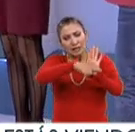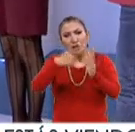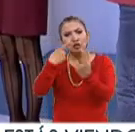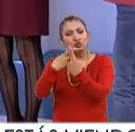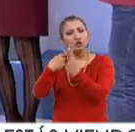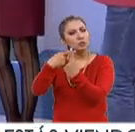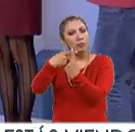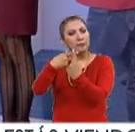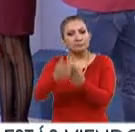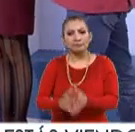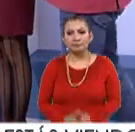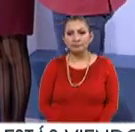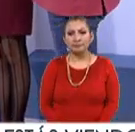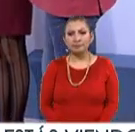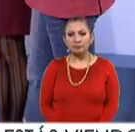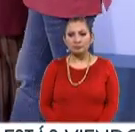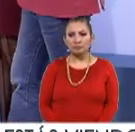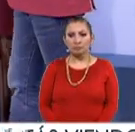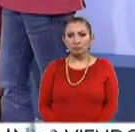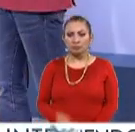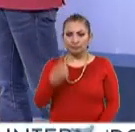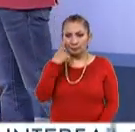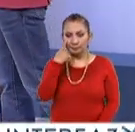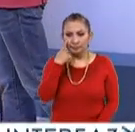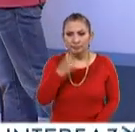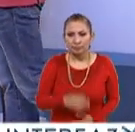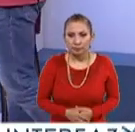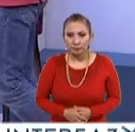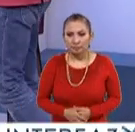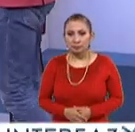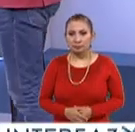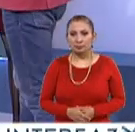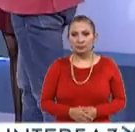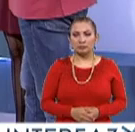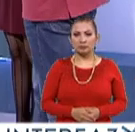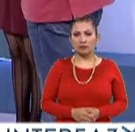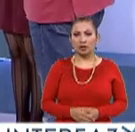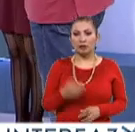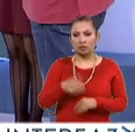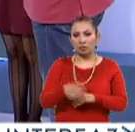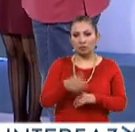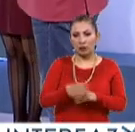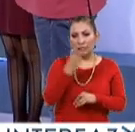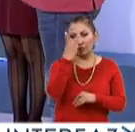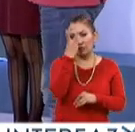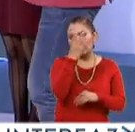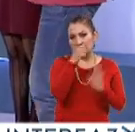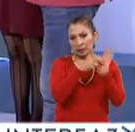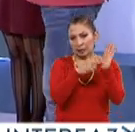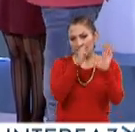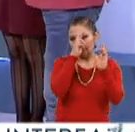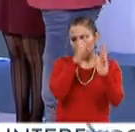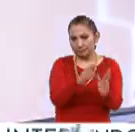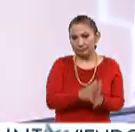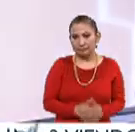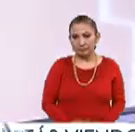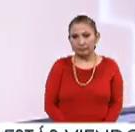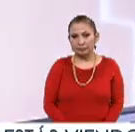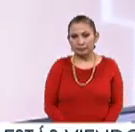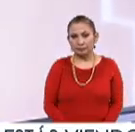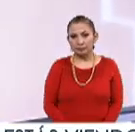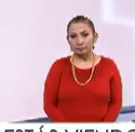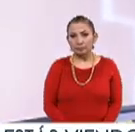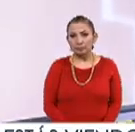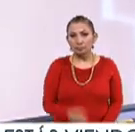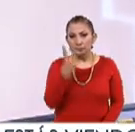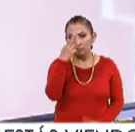suma, muy si bien. Nos lo permite. Mire, en todo sistema numérico bueno, pues siempre hay reglitas que respetar y seguir. Aquí